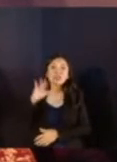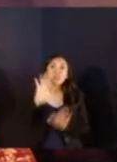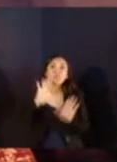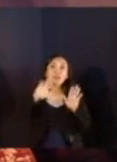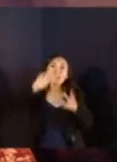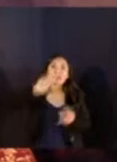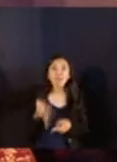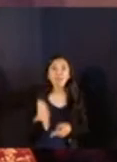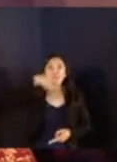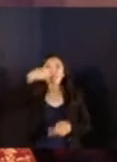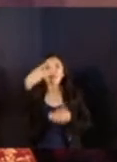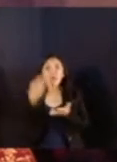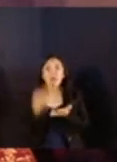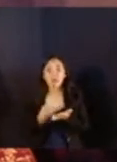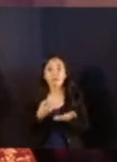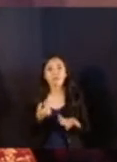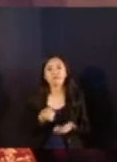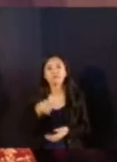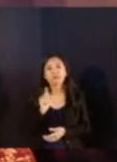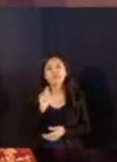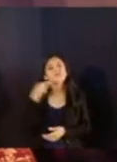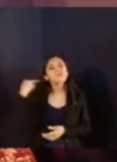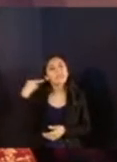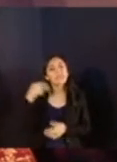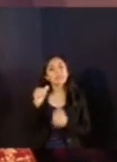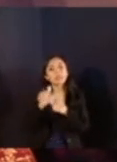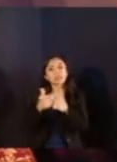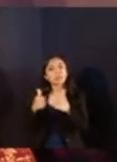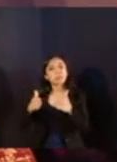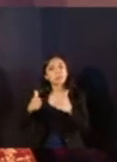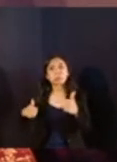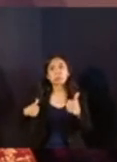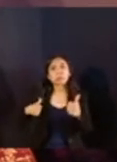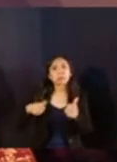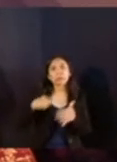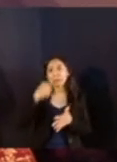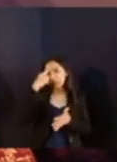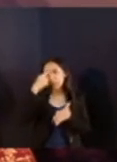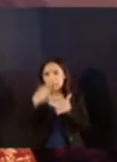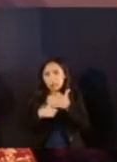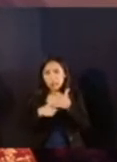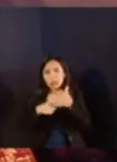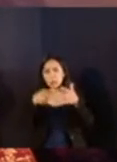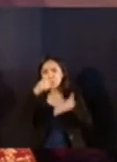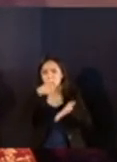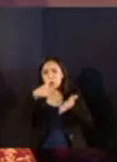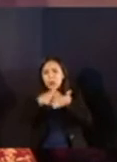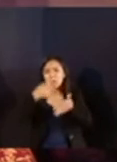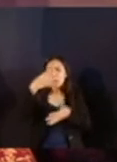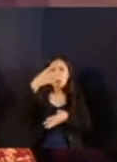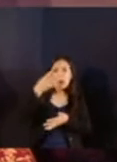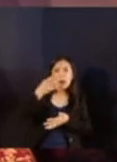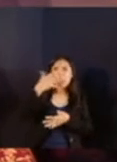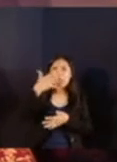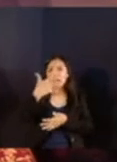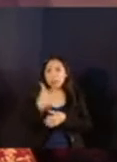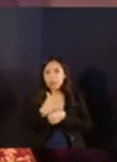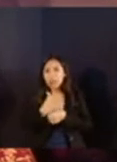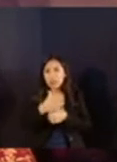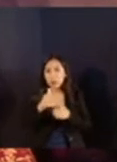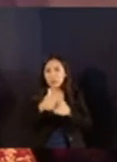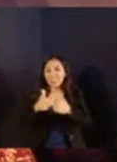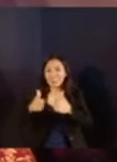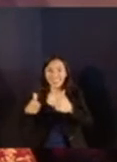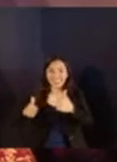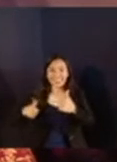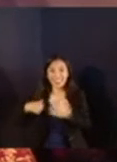rezago, Veracruz es el cuarto o quinto estado en rezago educativo y en rezago